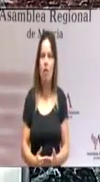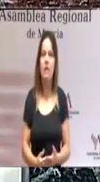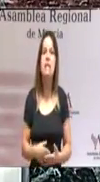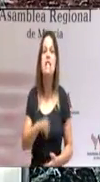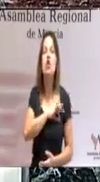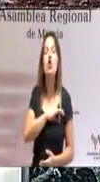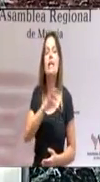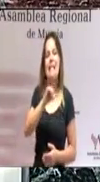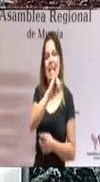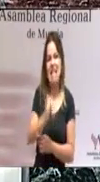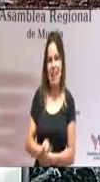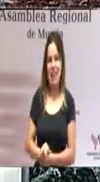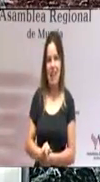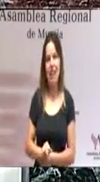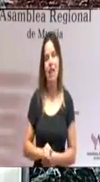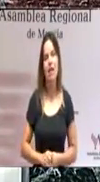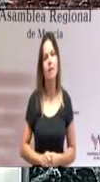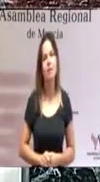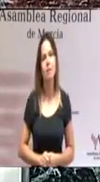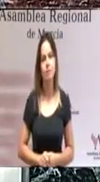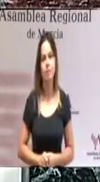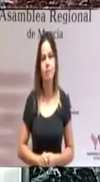Señor Sánchez,